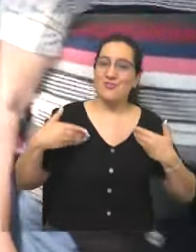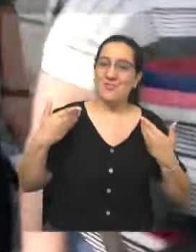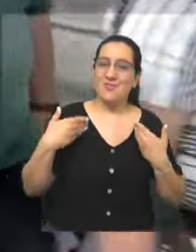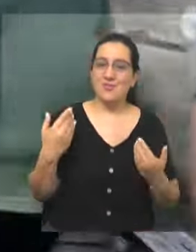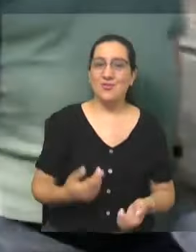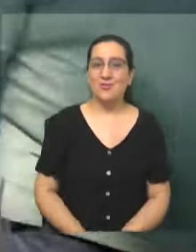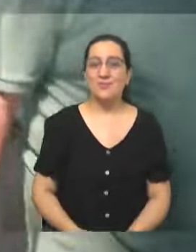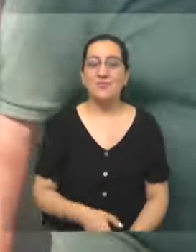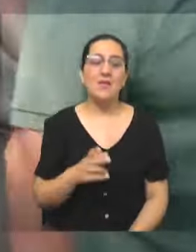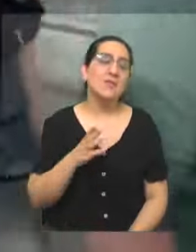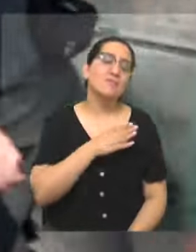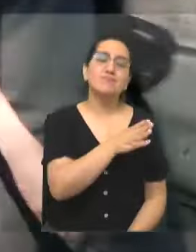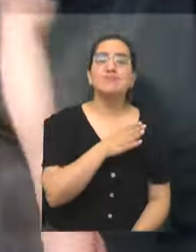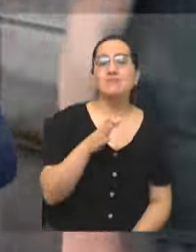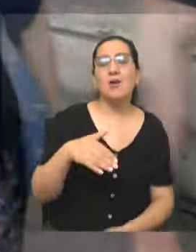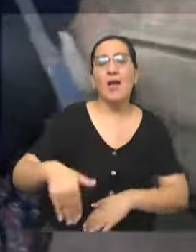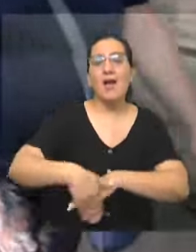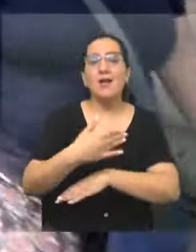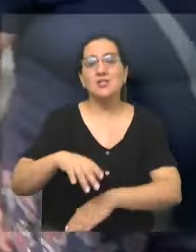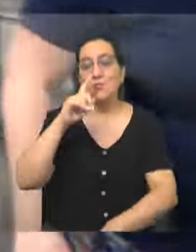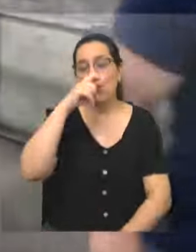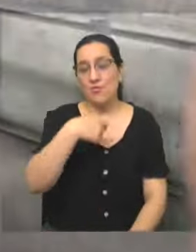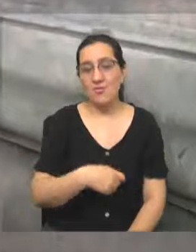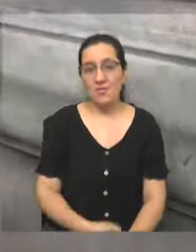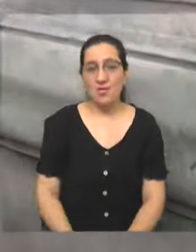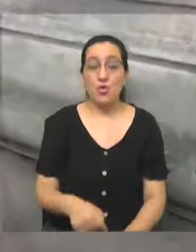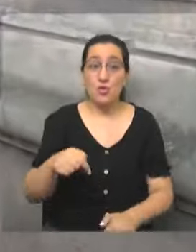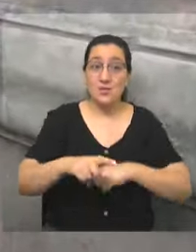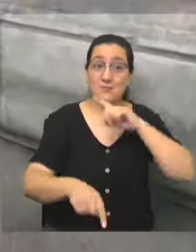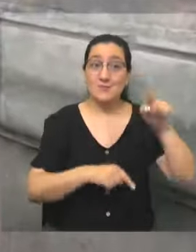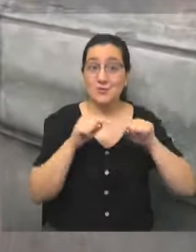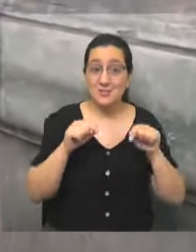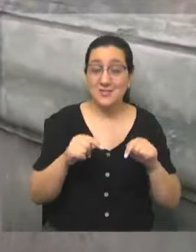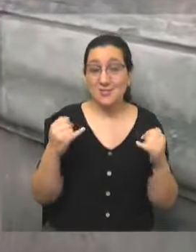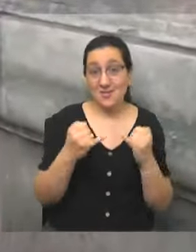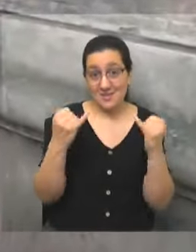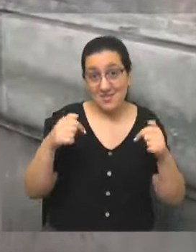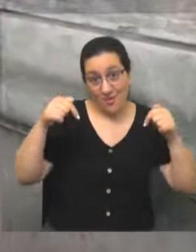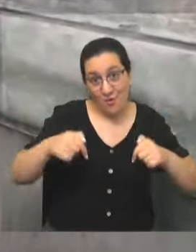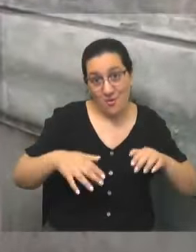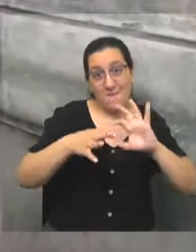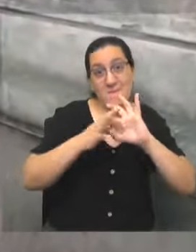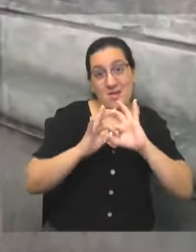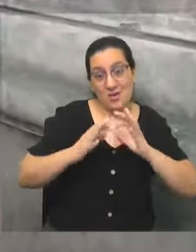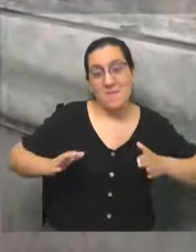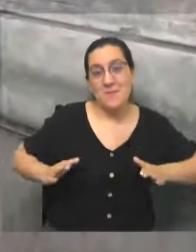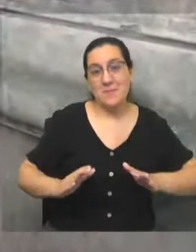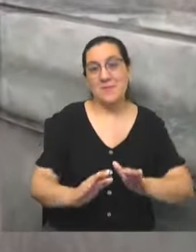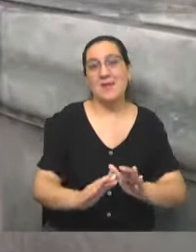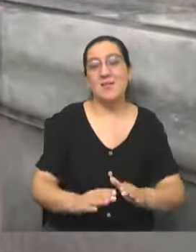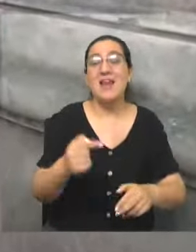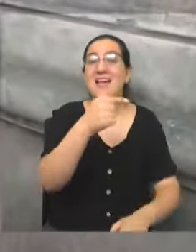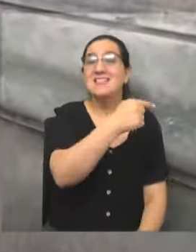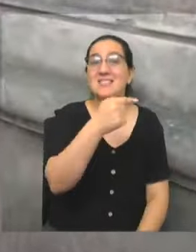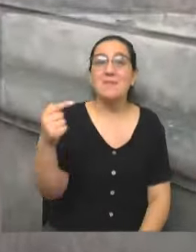andar surcando las calles de Montevideo a propósito de esta consigna del día de hoy que hemos preparado en la